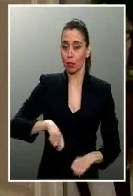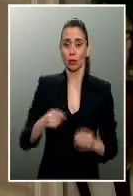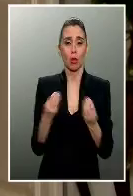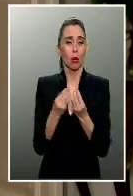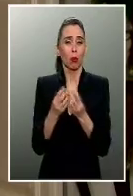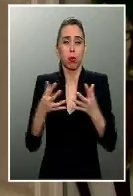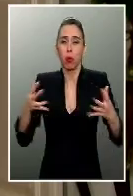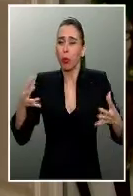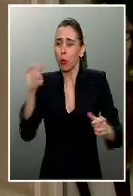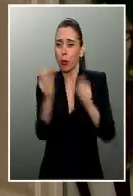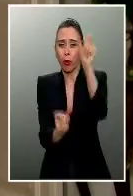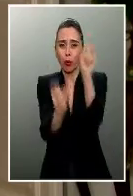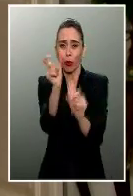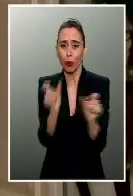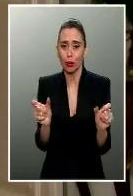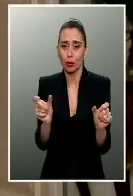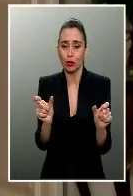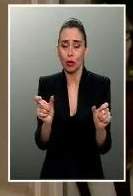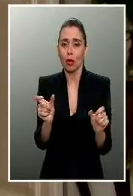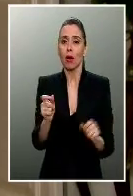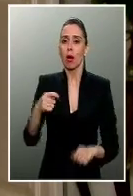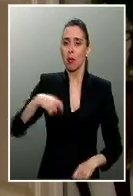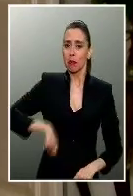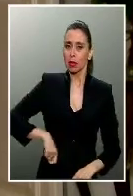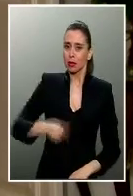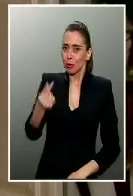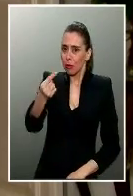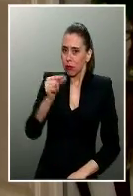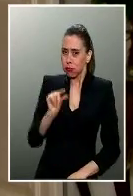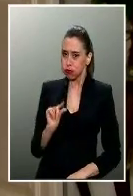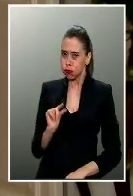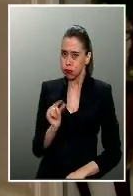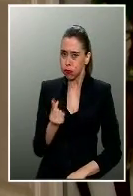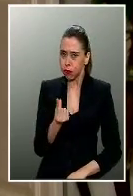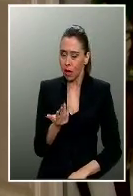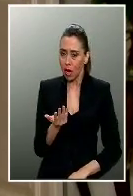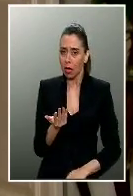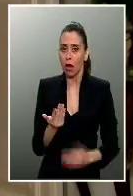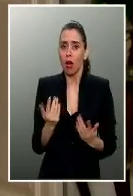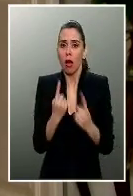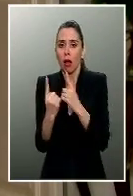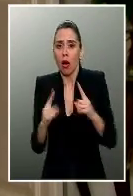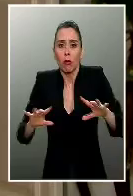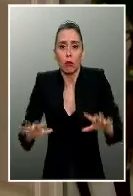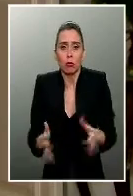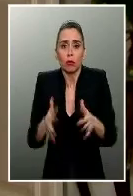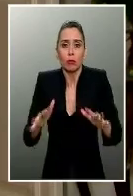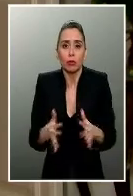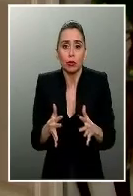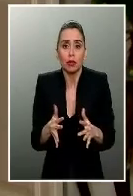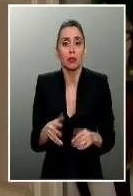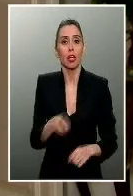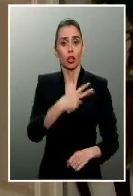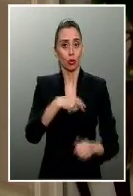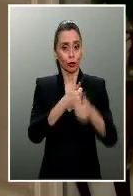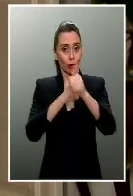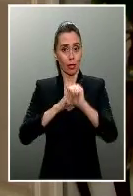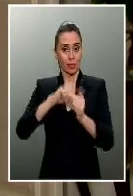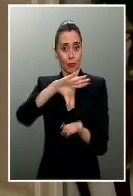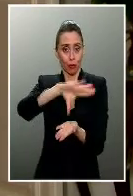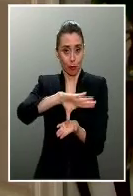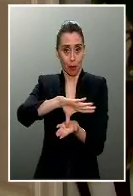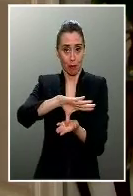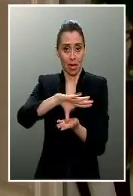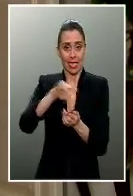que muchos demasiados reciben pensiones muy bajas y queden entregados a su propia suerte nuestro desafío como nación